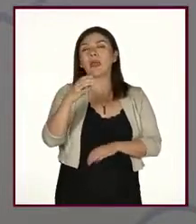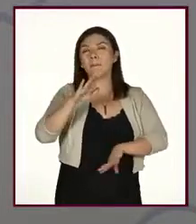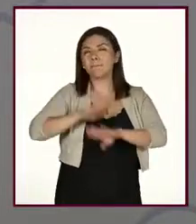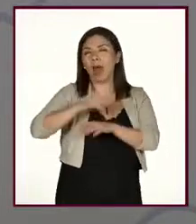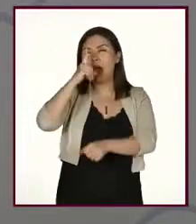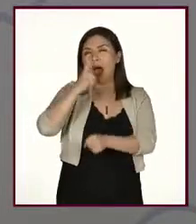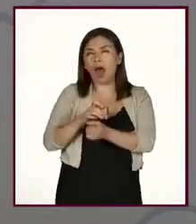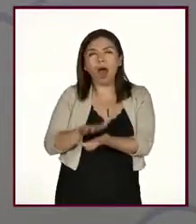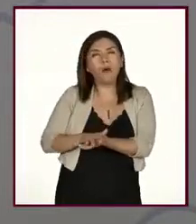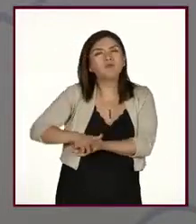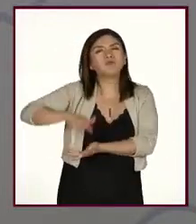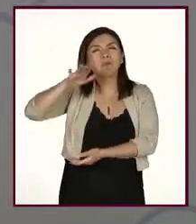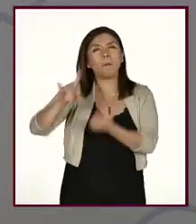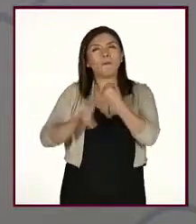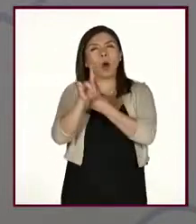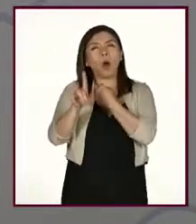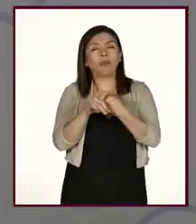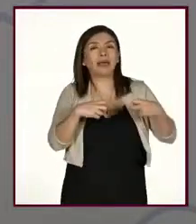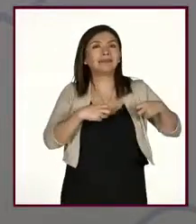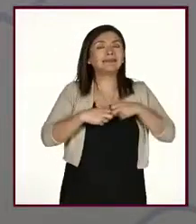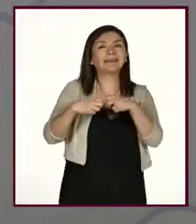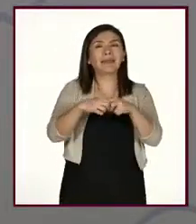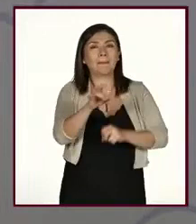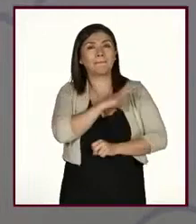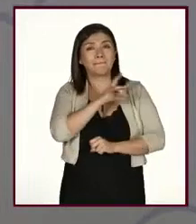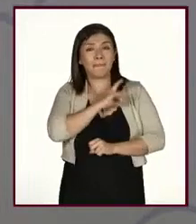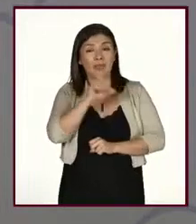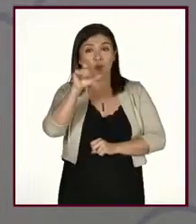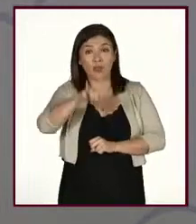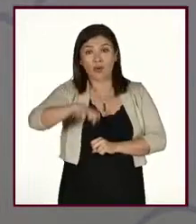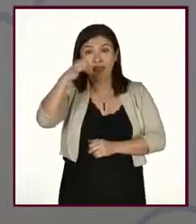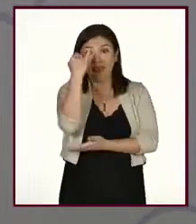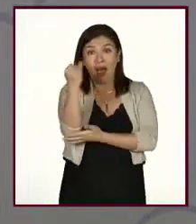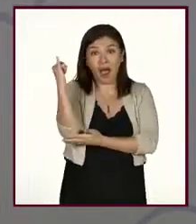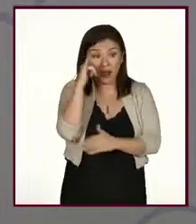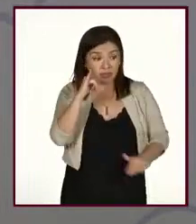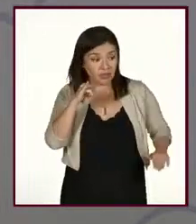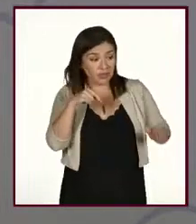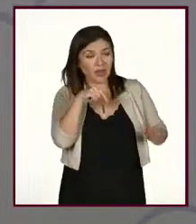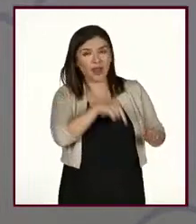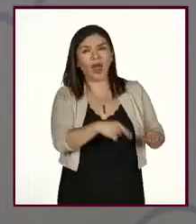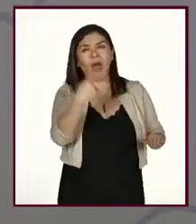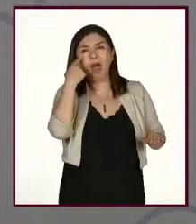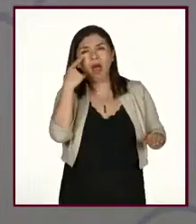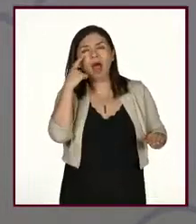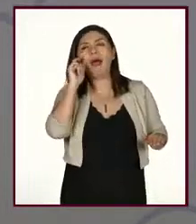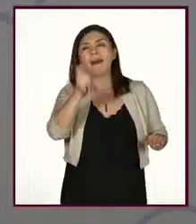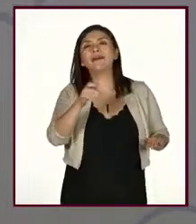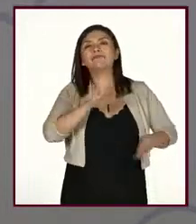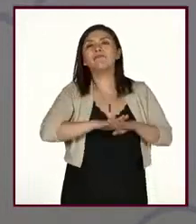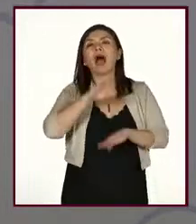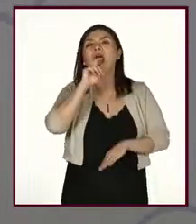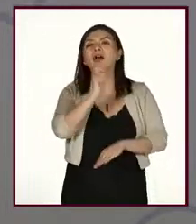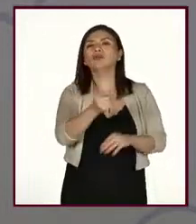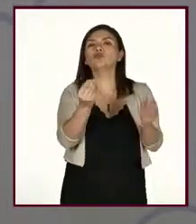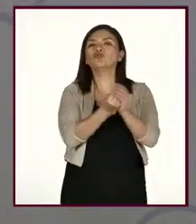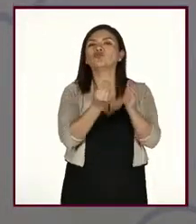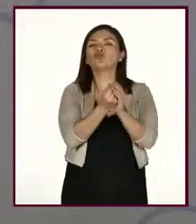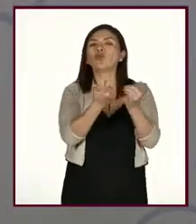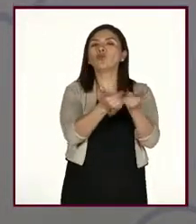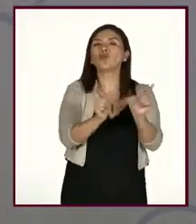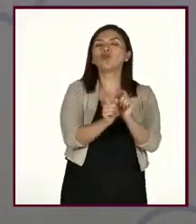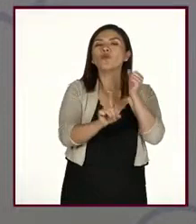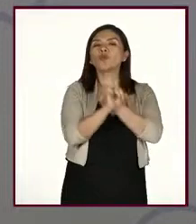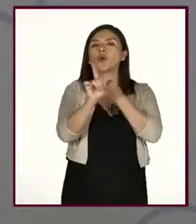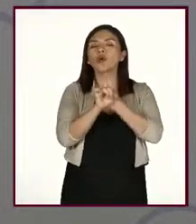prevalencia de los trastornos de ansiedad en preescolares, sí observaríamos más una situación dentro del grupo de los trastornos de ansiedad.